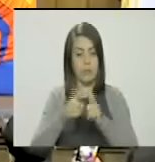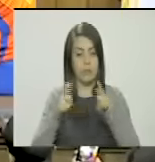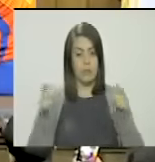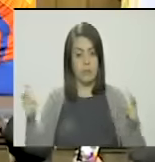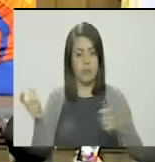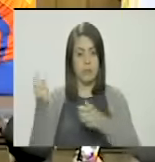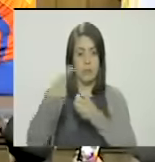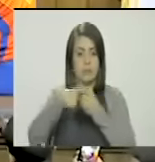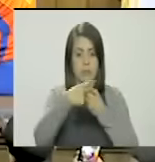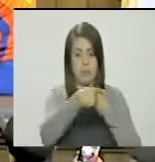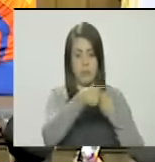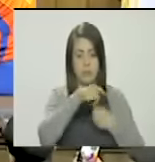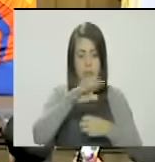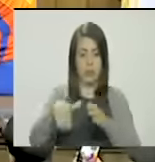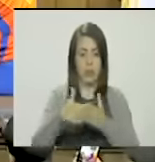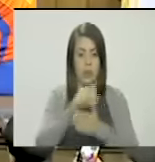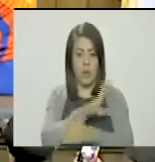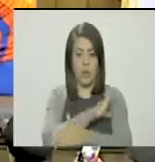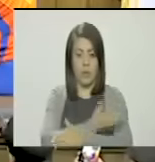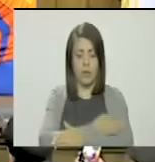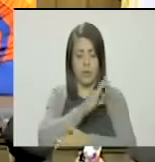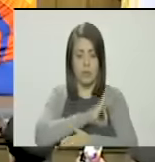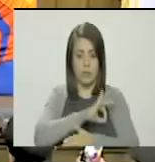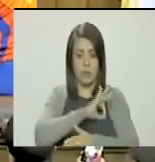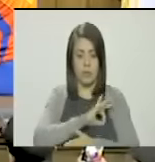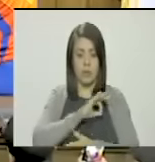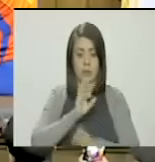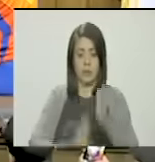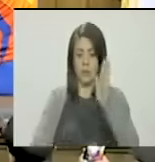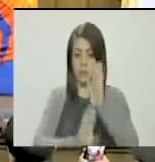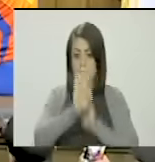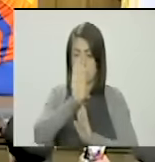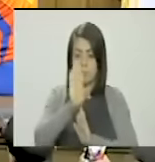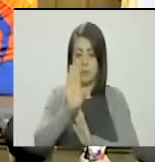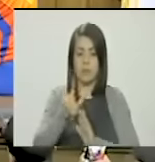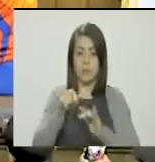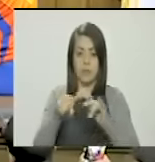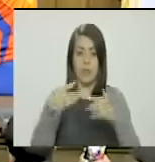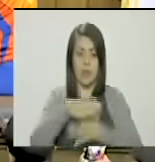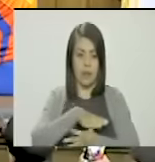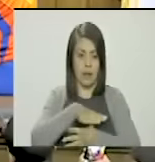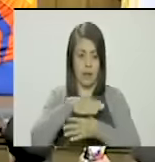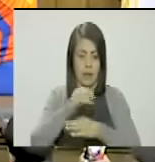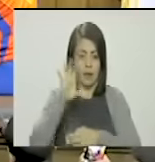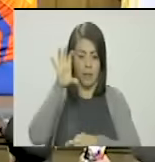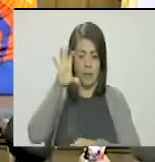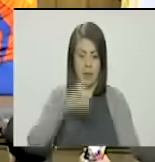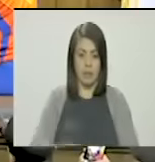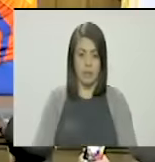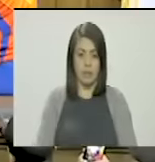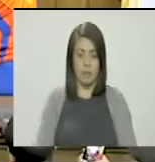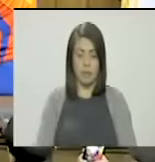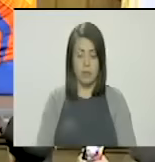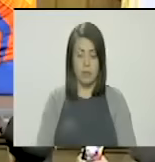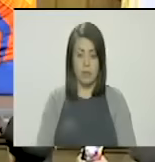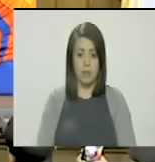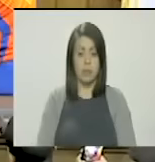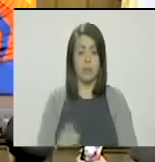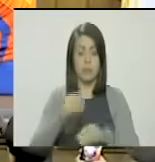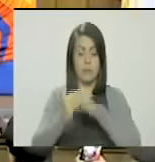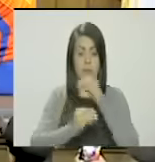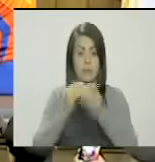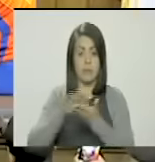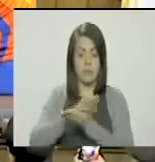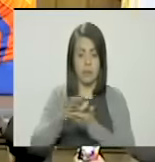e inclusivo con todas las fuerzas sociales en pro de los sagrados intereses de la nación, como medio